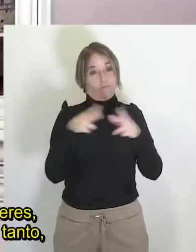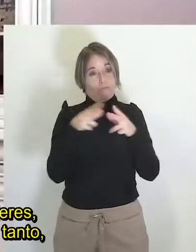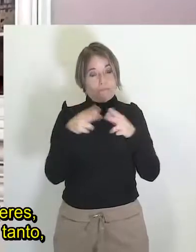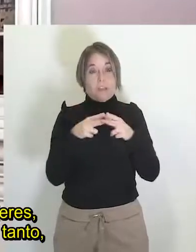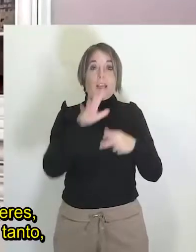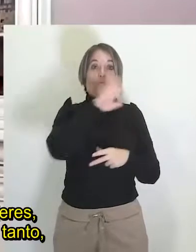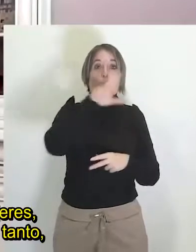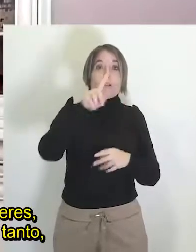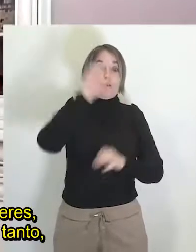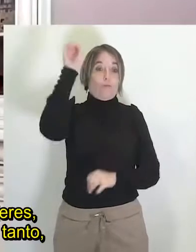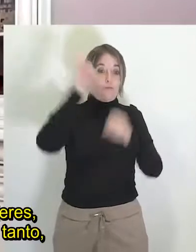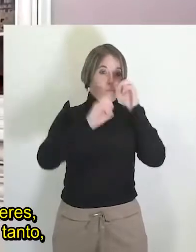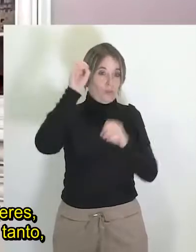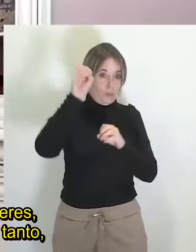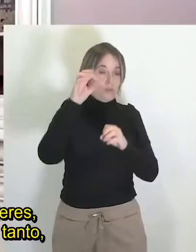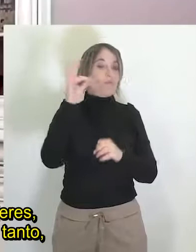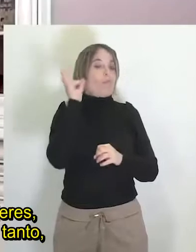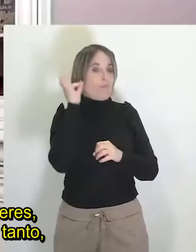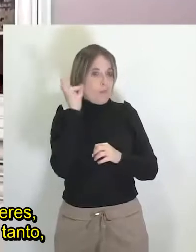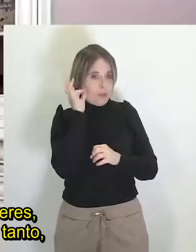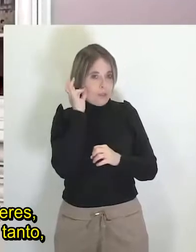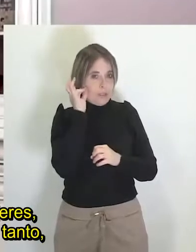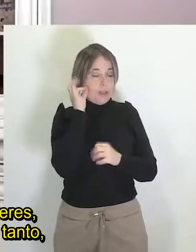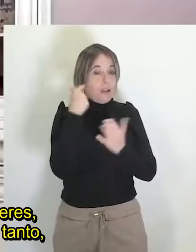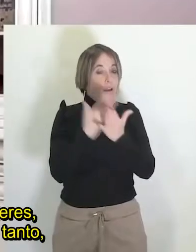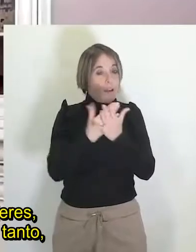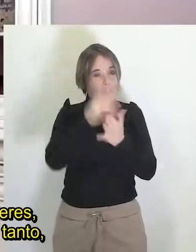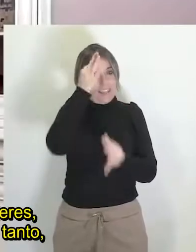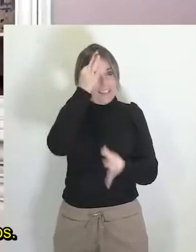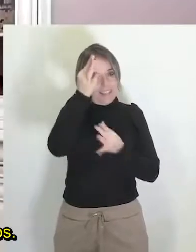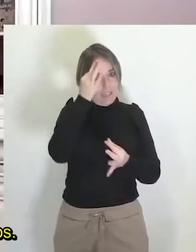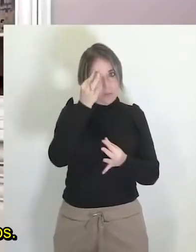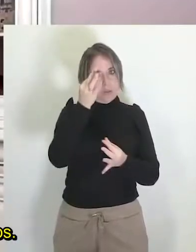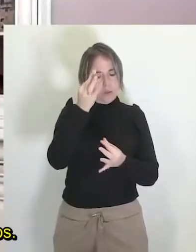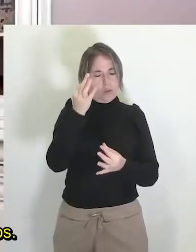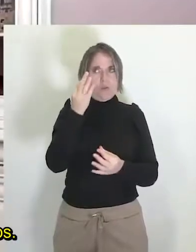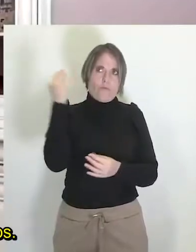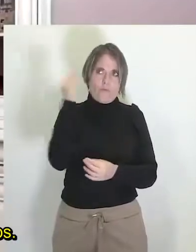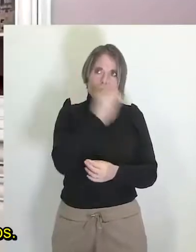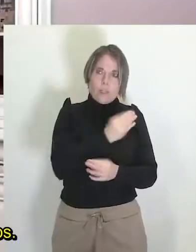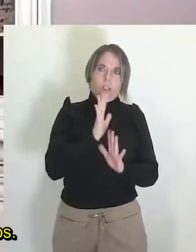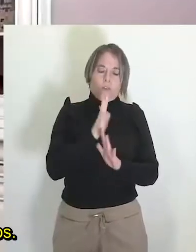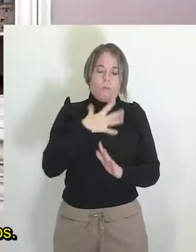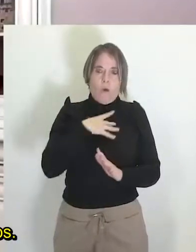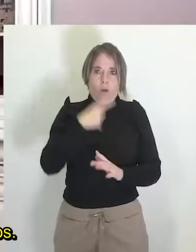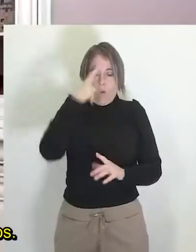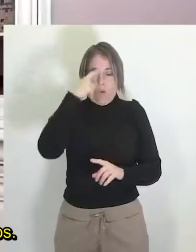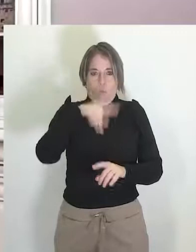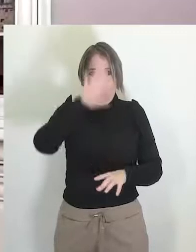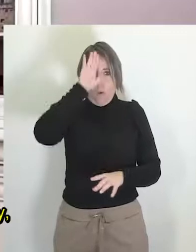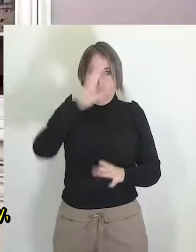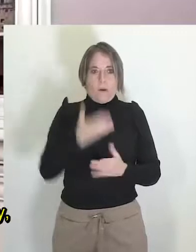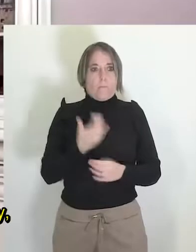el 50%, 51% son mujeres, y los datos que dábamos, por lo tanto, ahora, más que fríos, pueden resultar